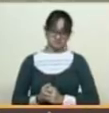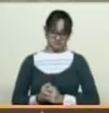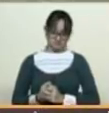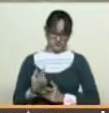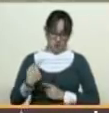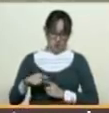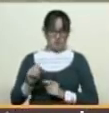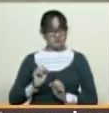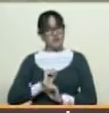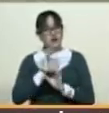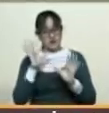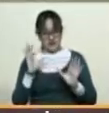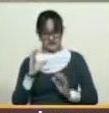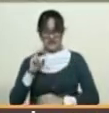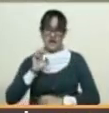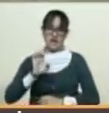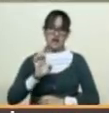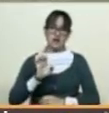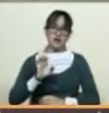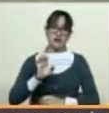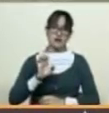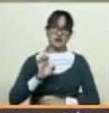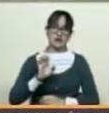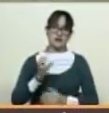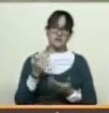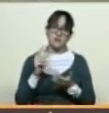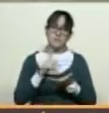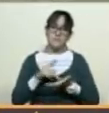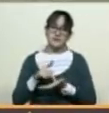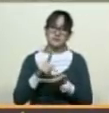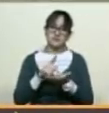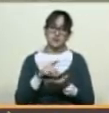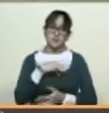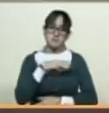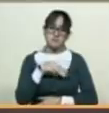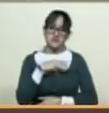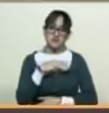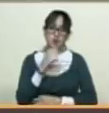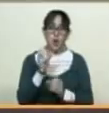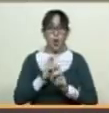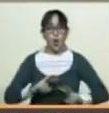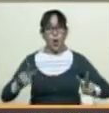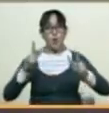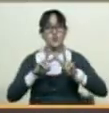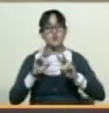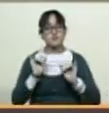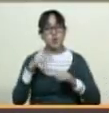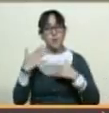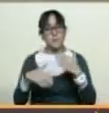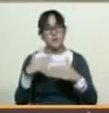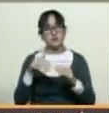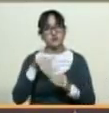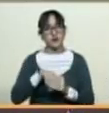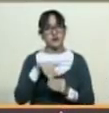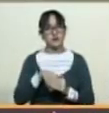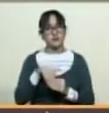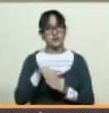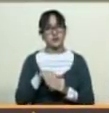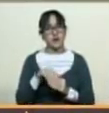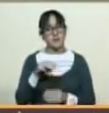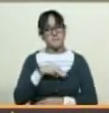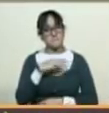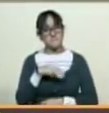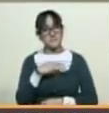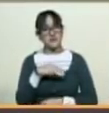la Presidenta es si ya el CNE descarta la participación de la misión de la ONU en el proceso electoral. Misión